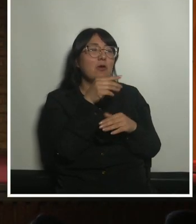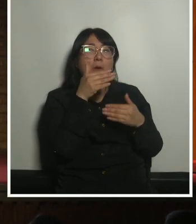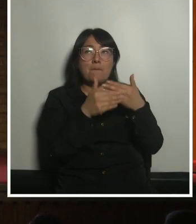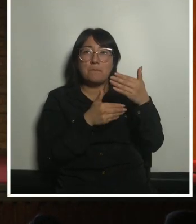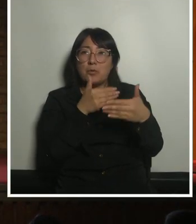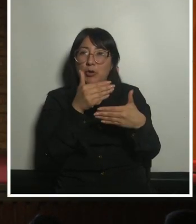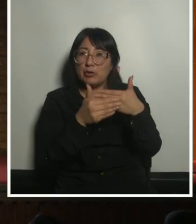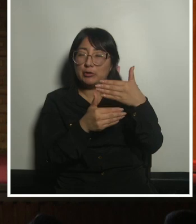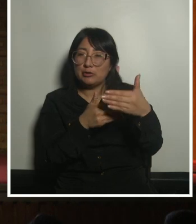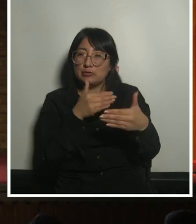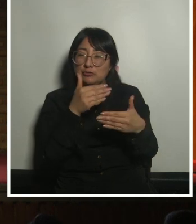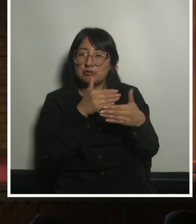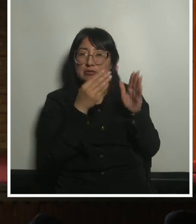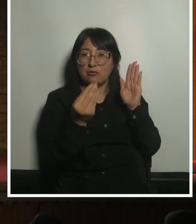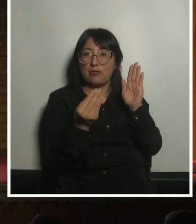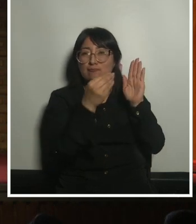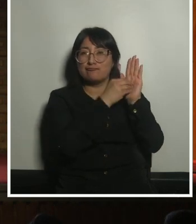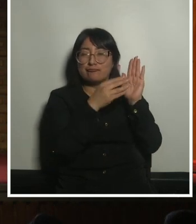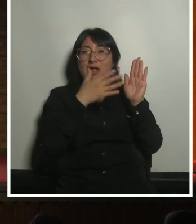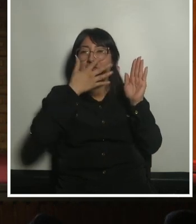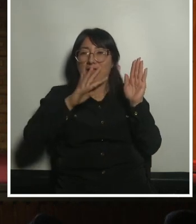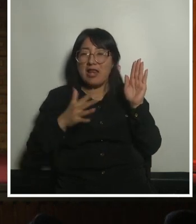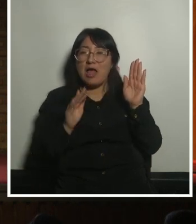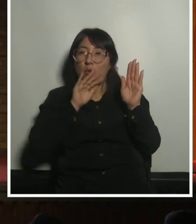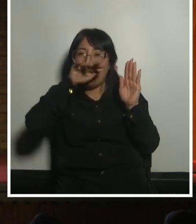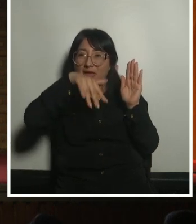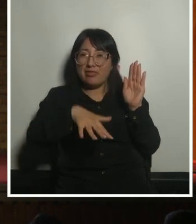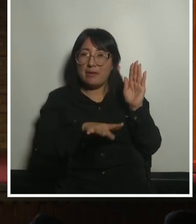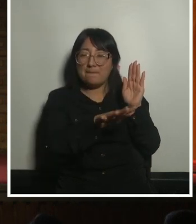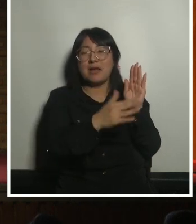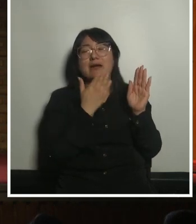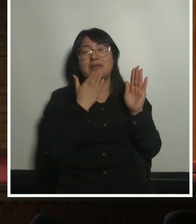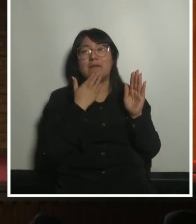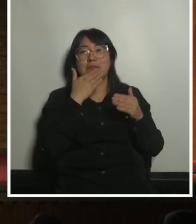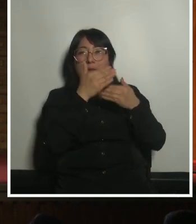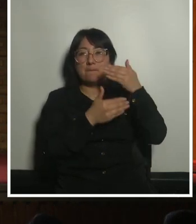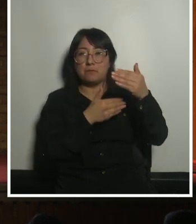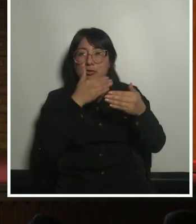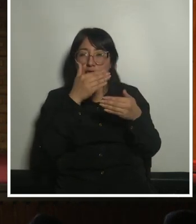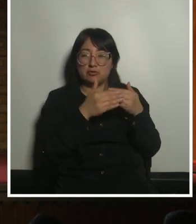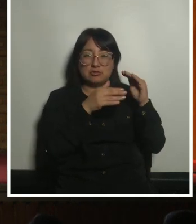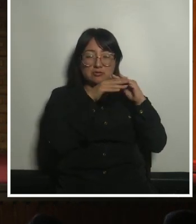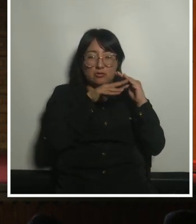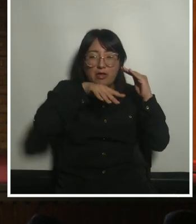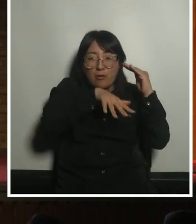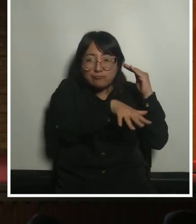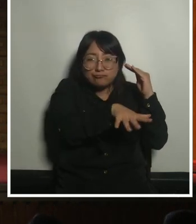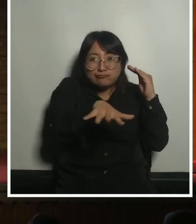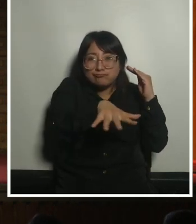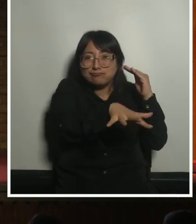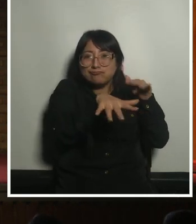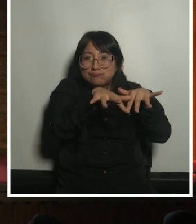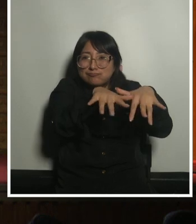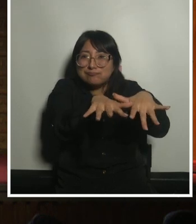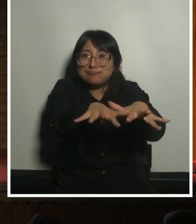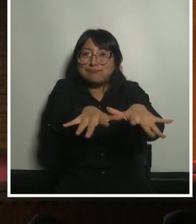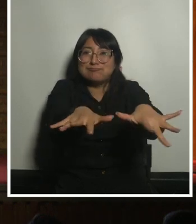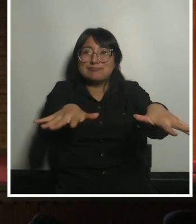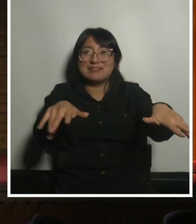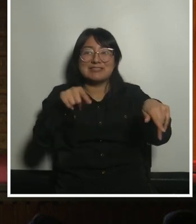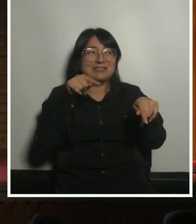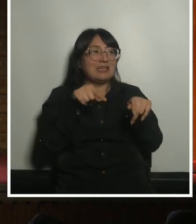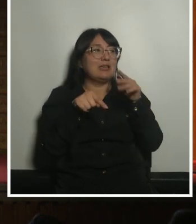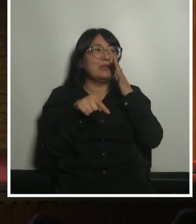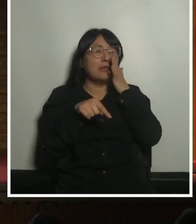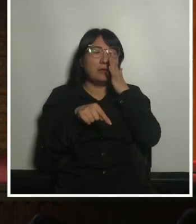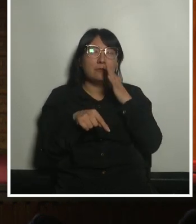procesos de incorporación del agua de mar hacia el continente y procesos de salida a través de estas regresiones y